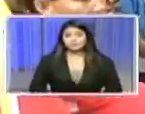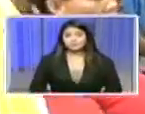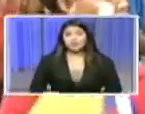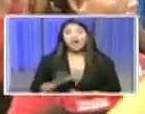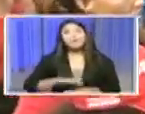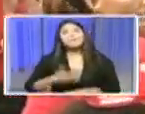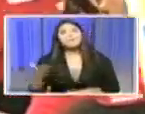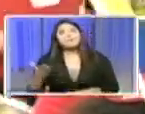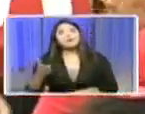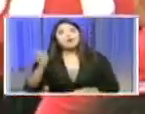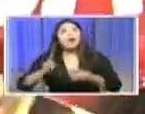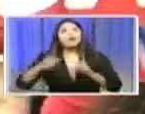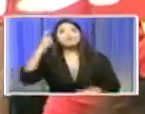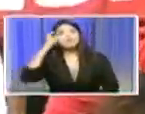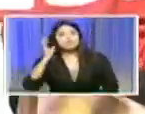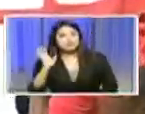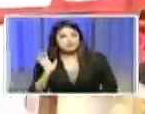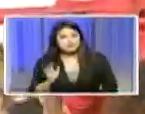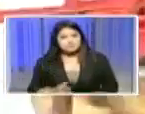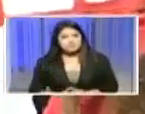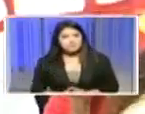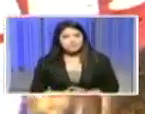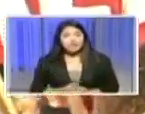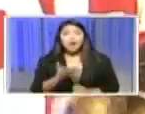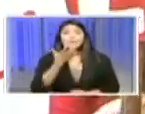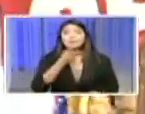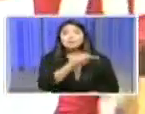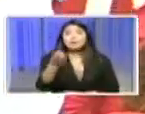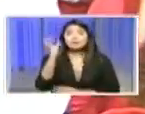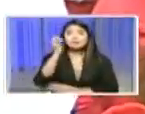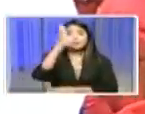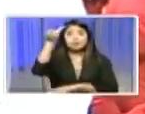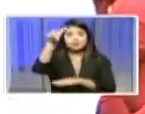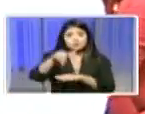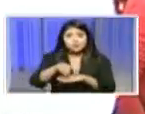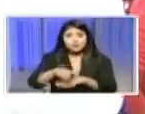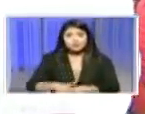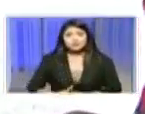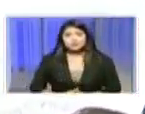Porque si algún día esa Asamblea Nacional